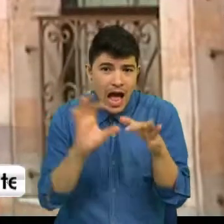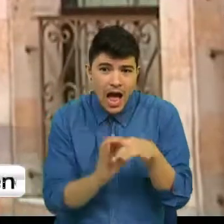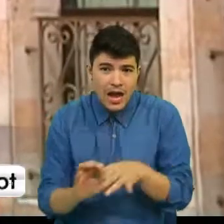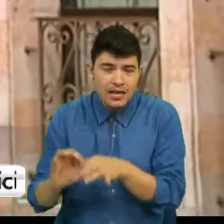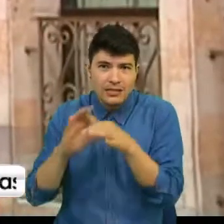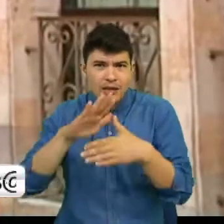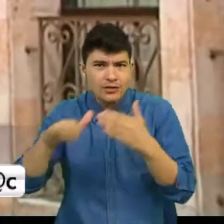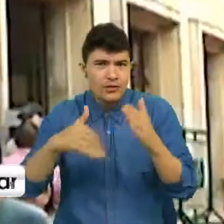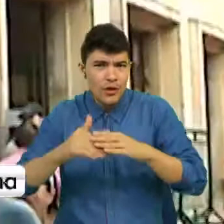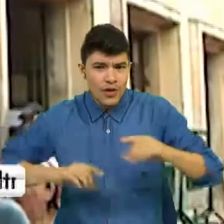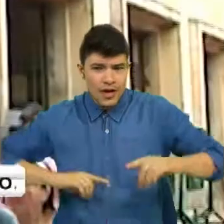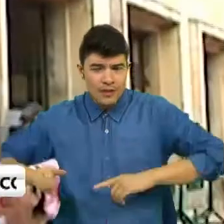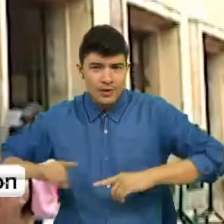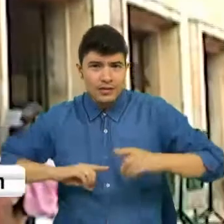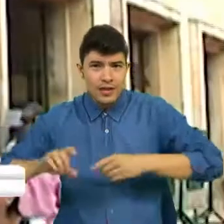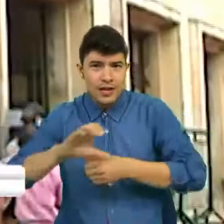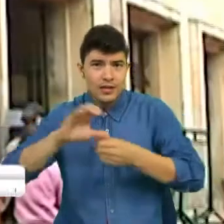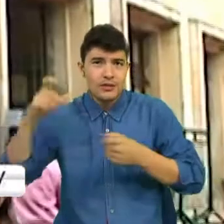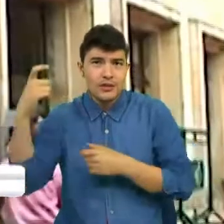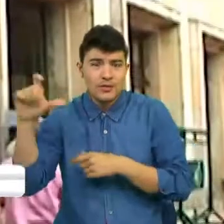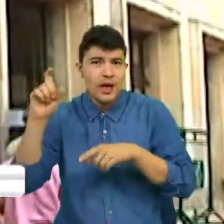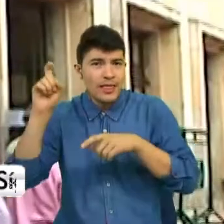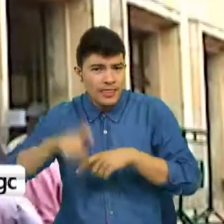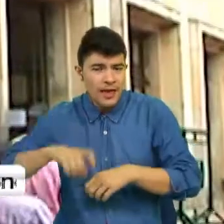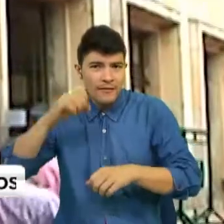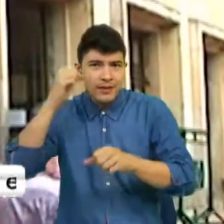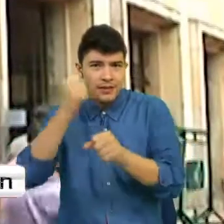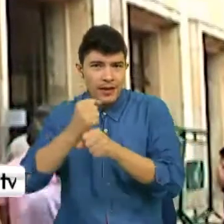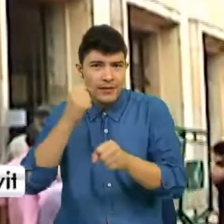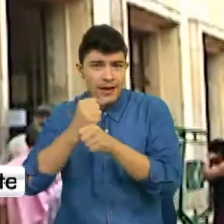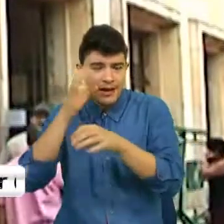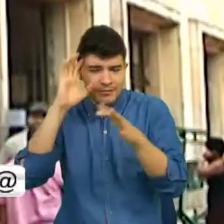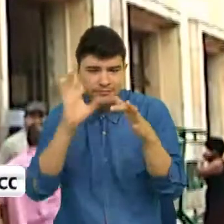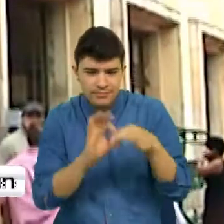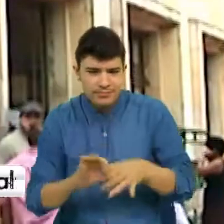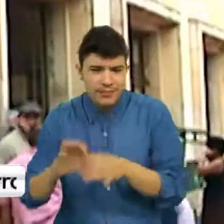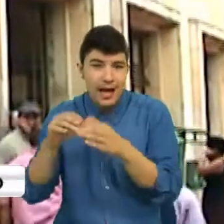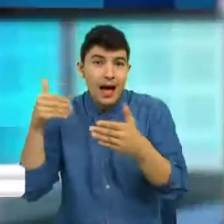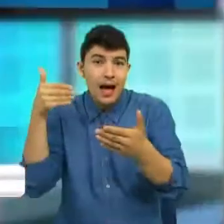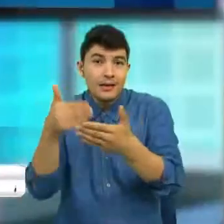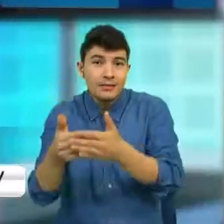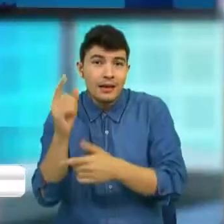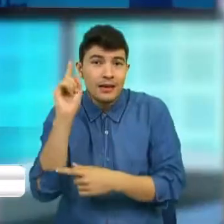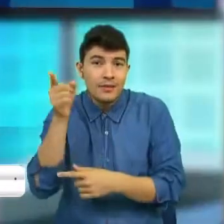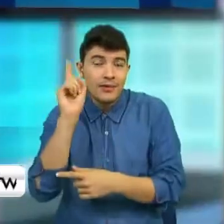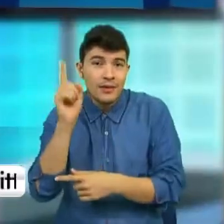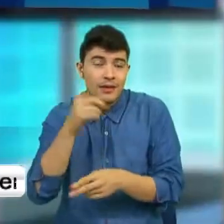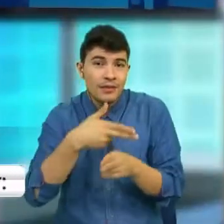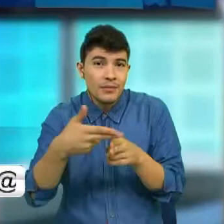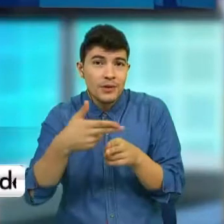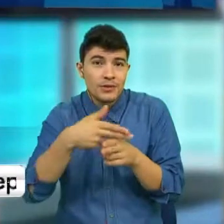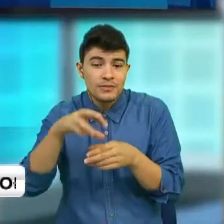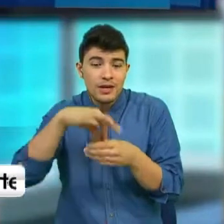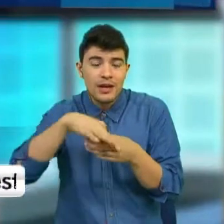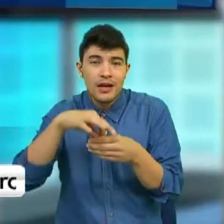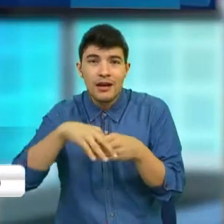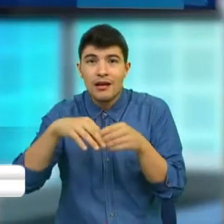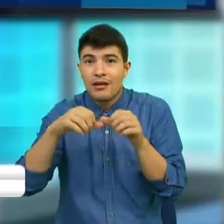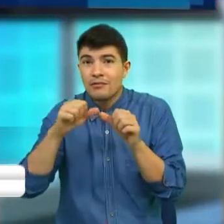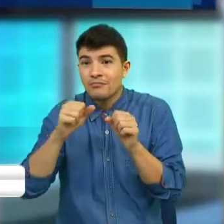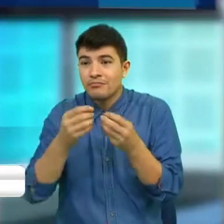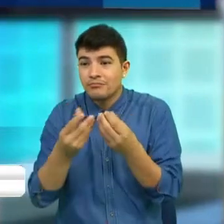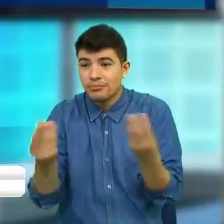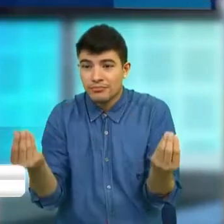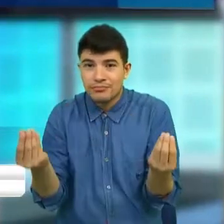la administración de Cúcuta deberá trabajar de la mano hasta que la política de las próximas elecciones los haga